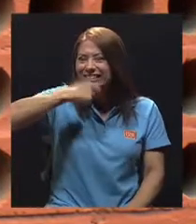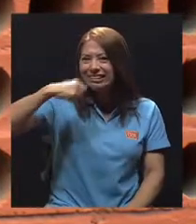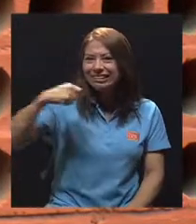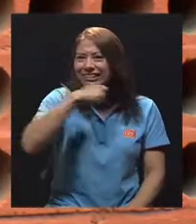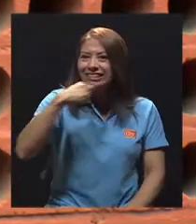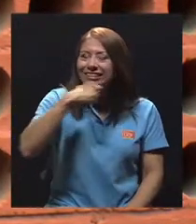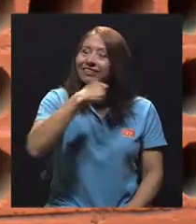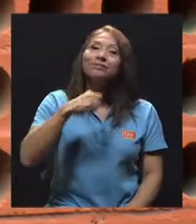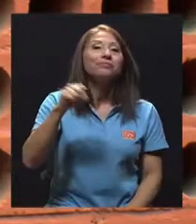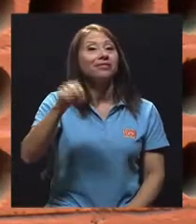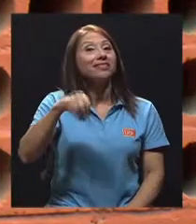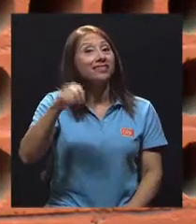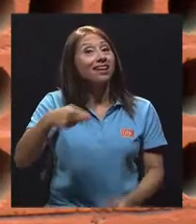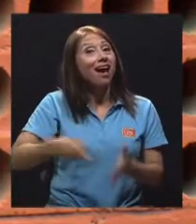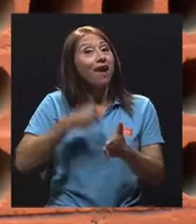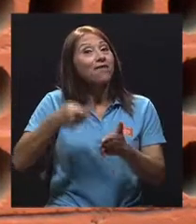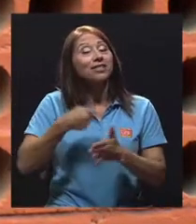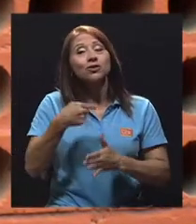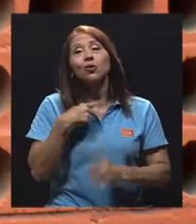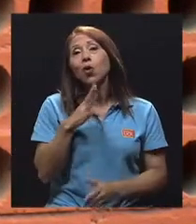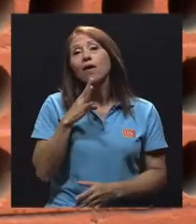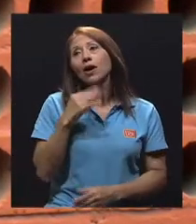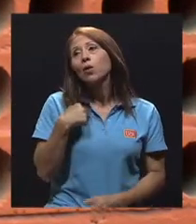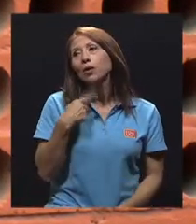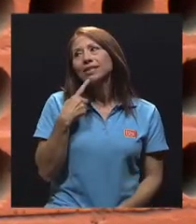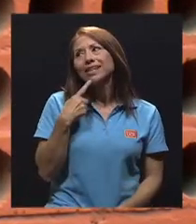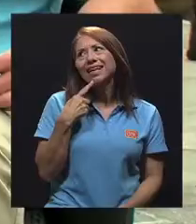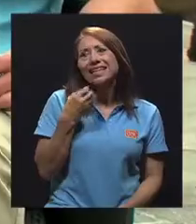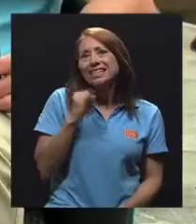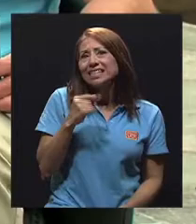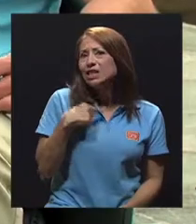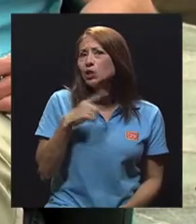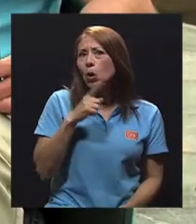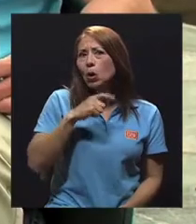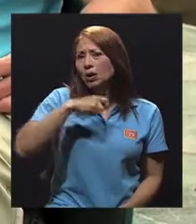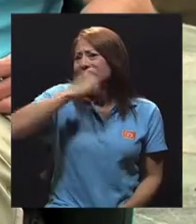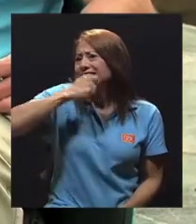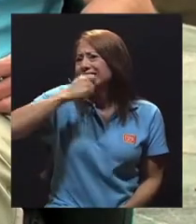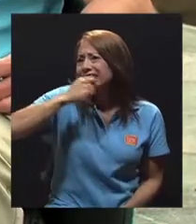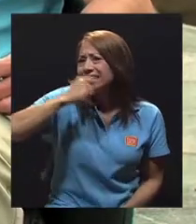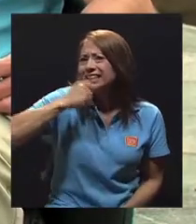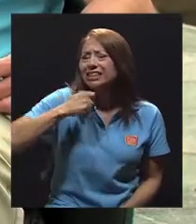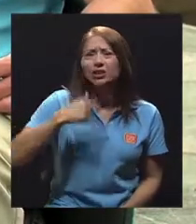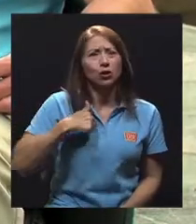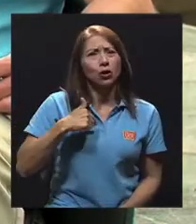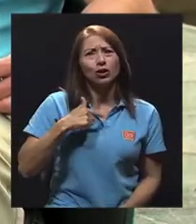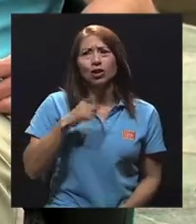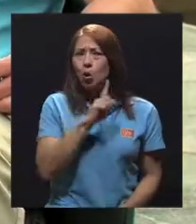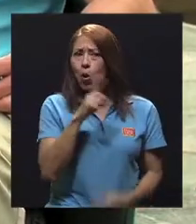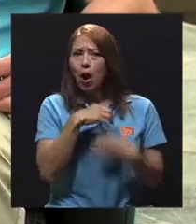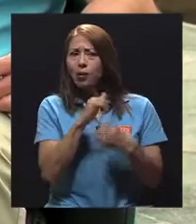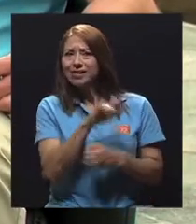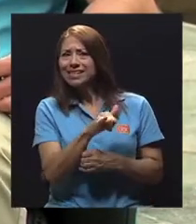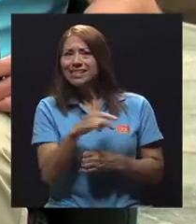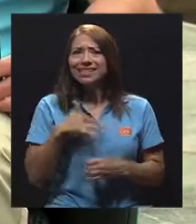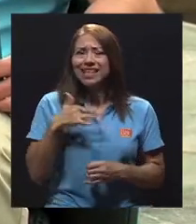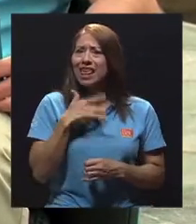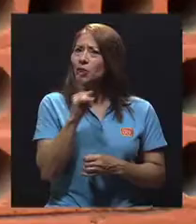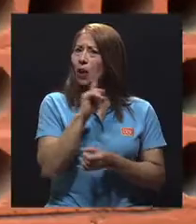se uno pues en conversaciones, es que si no me lo lavo duro, ¿sí? Siento que no me quedaron, sí, bien, ajá, limpios. Ajá, tienen, sí, que sonar en la, sí, creencia. Sí,